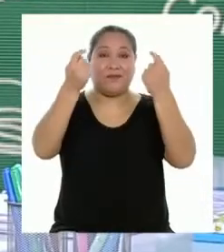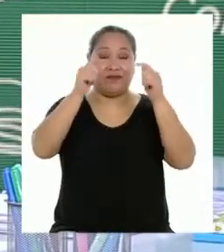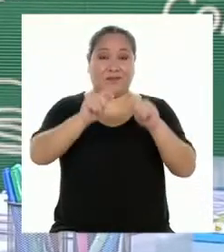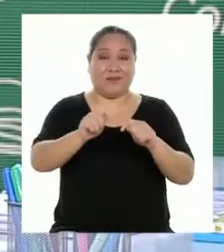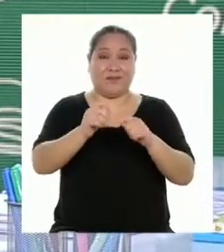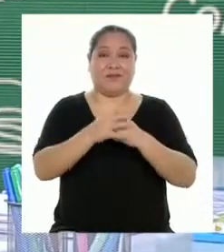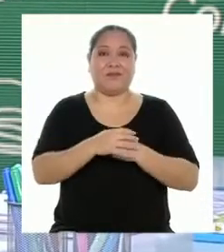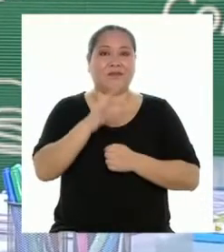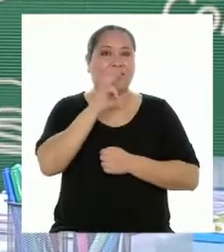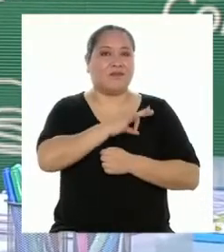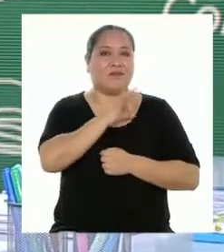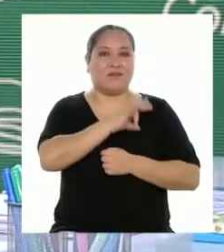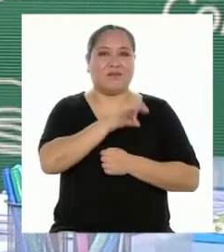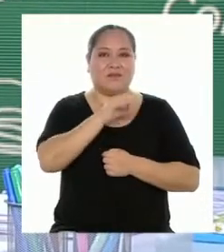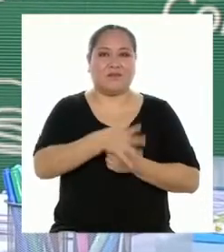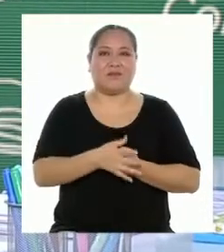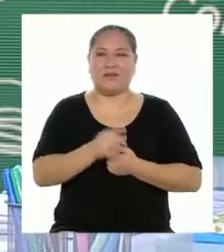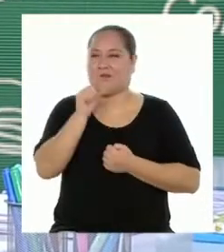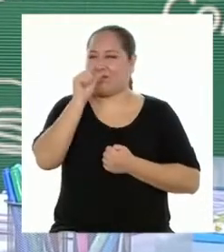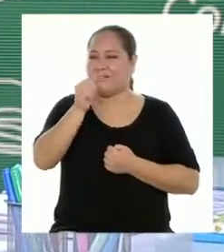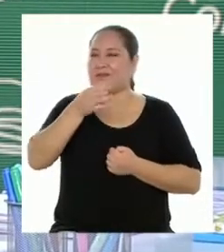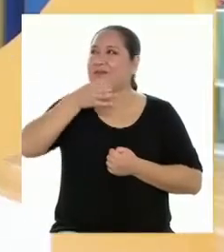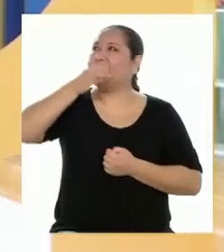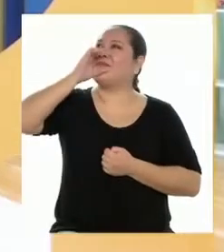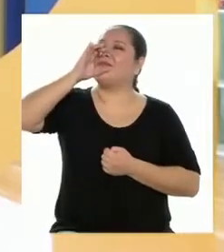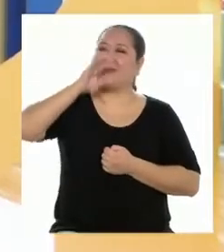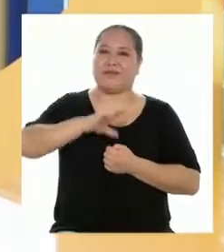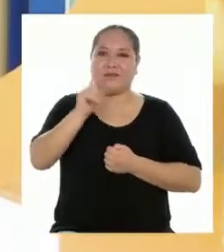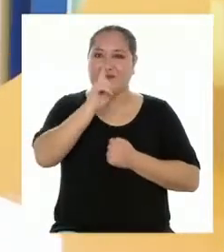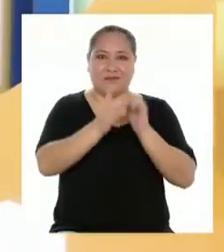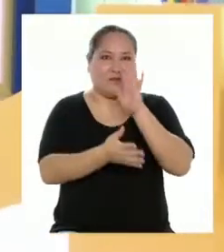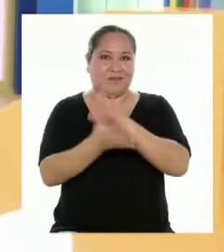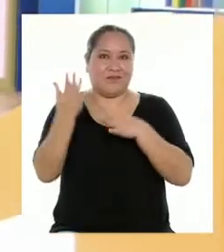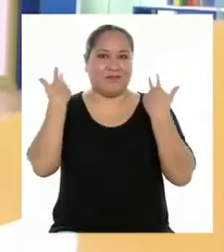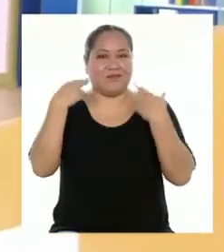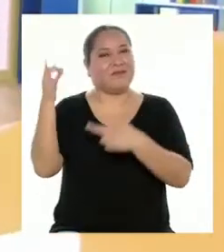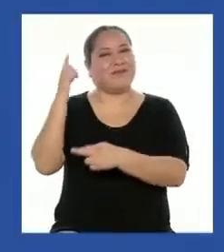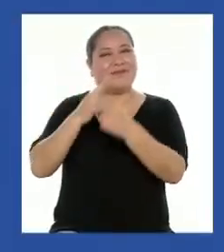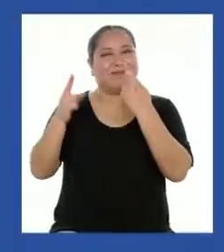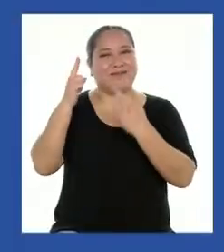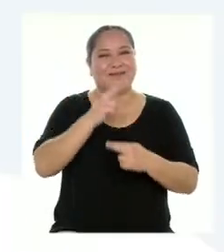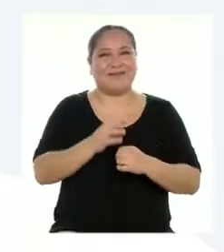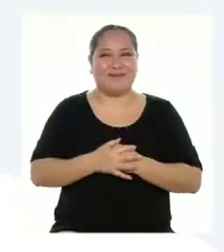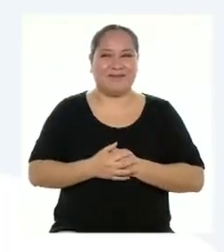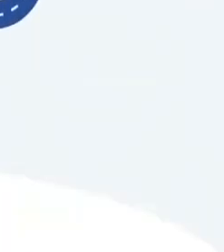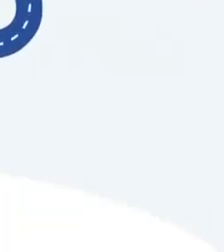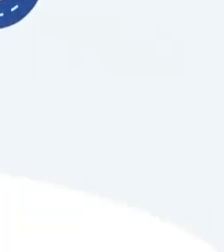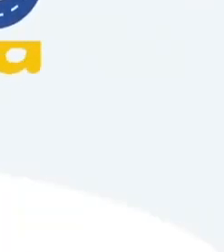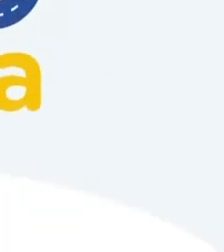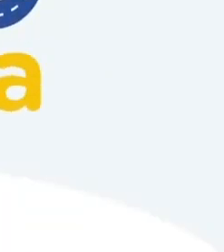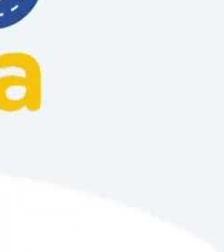pausa. Aprovechemos para tomar un poquito de agua. No se muevan, que ya volvemos.